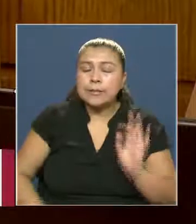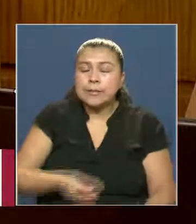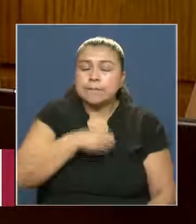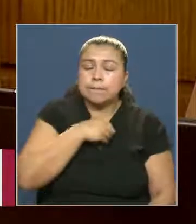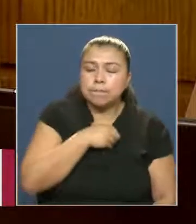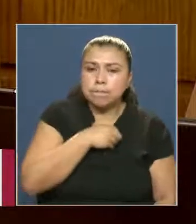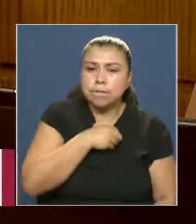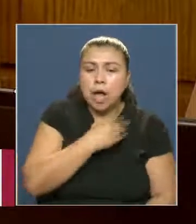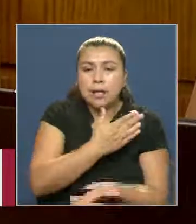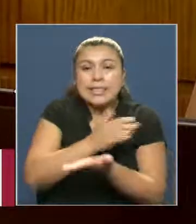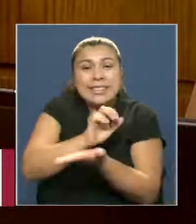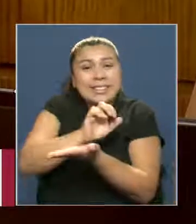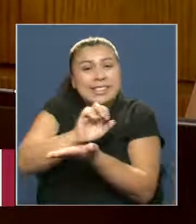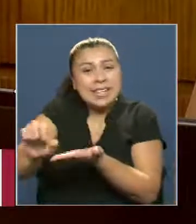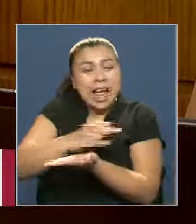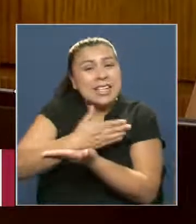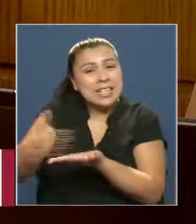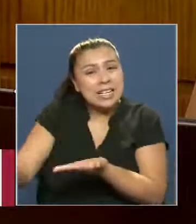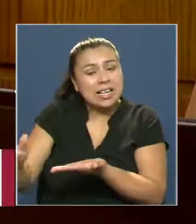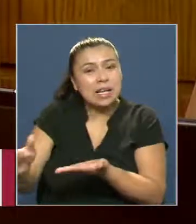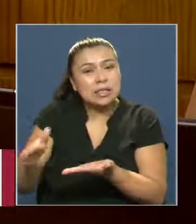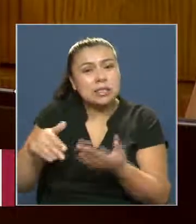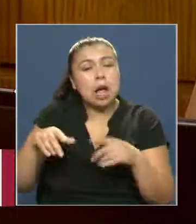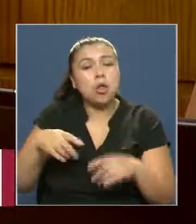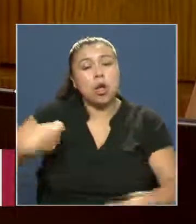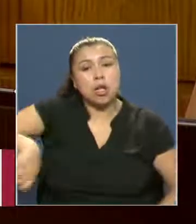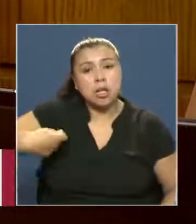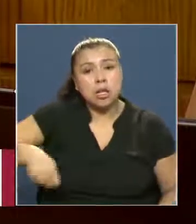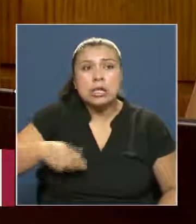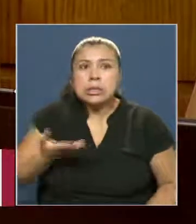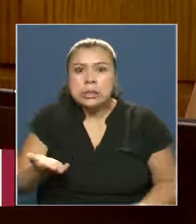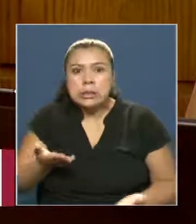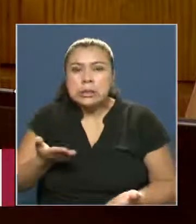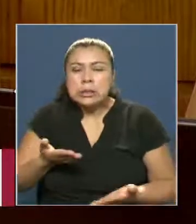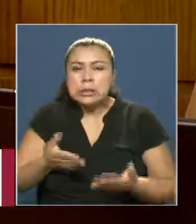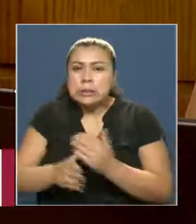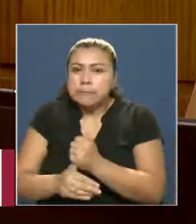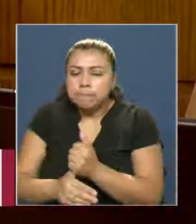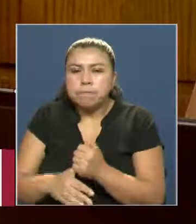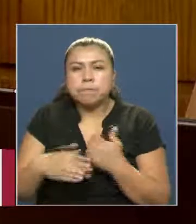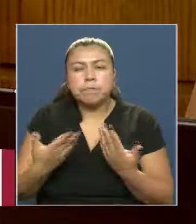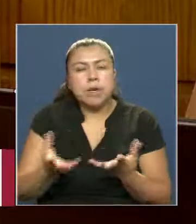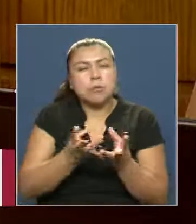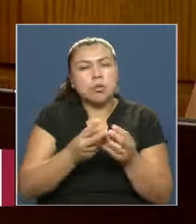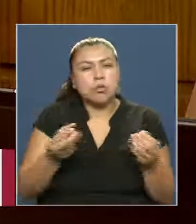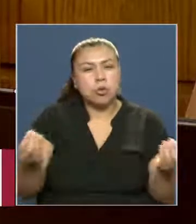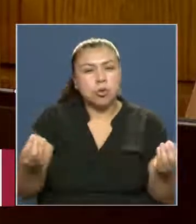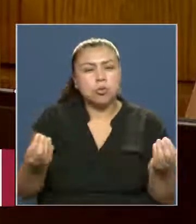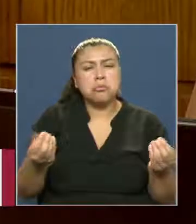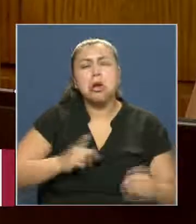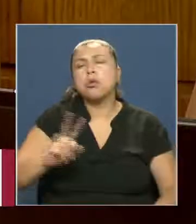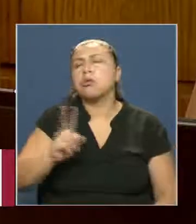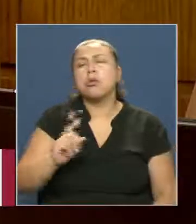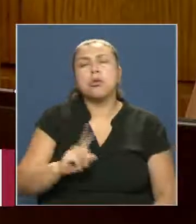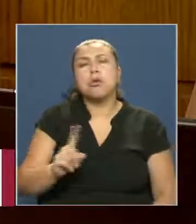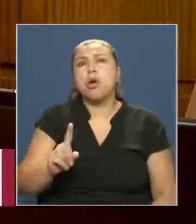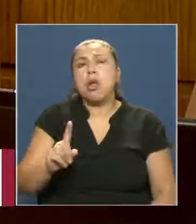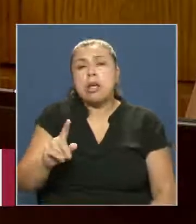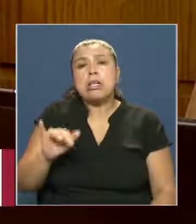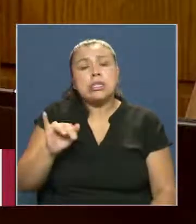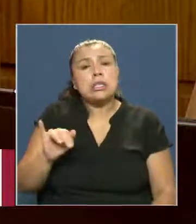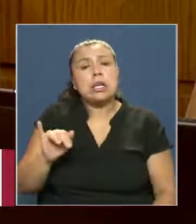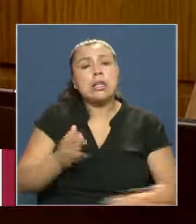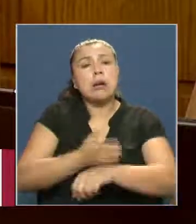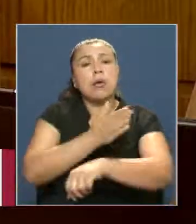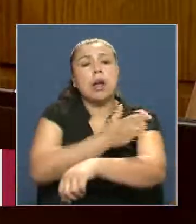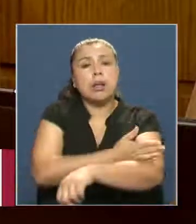lamentablemente rechazado en el Senado y eso entrampó también un proceso de discusión y para resolver. Nos estábamos antelando precisamente a